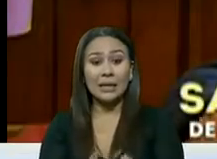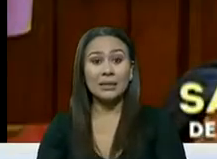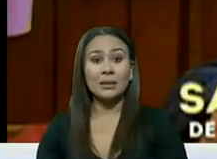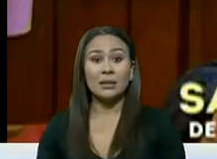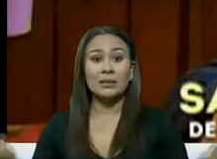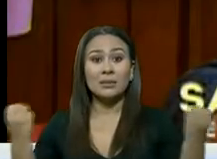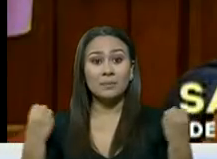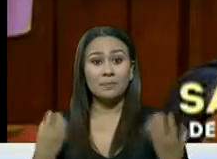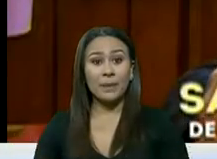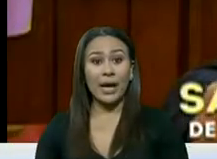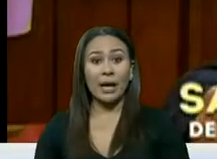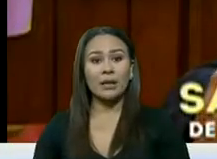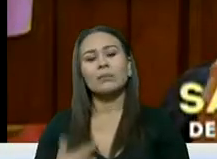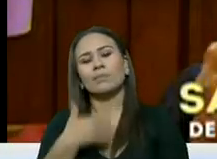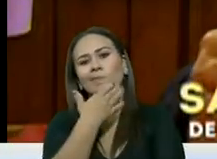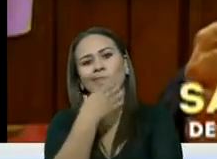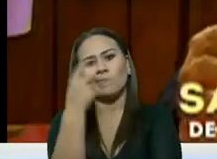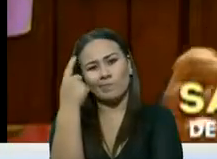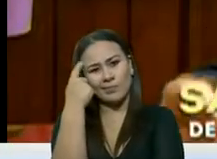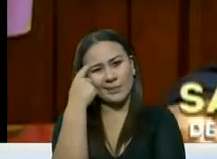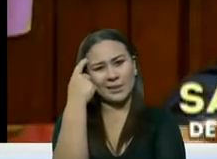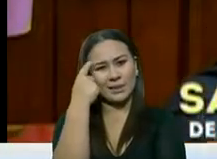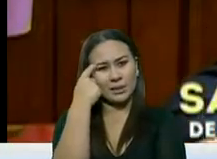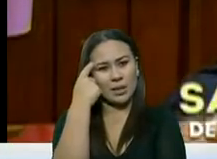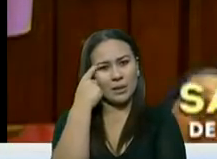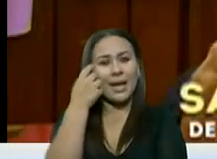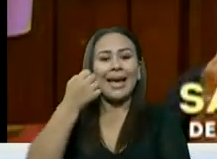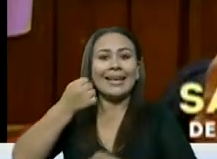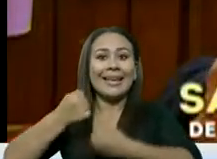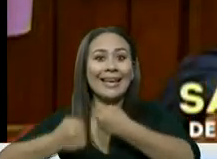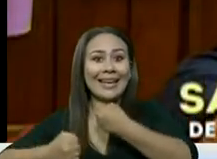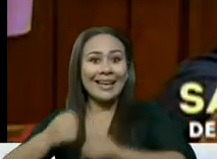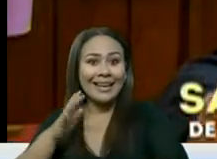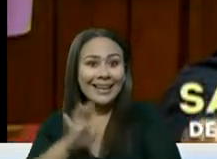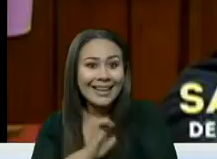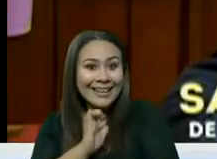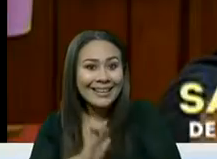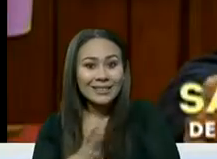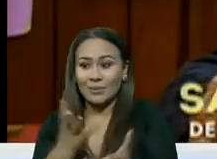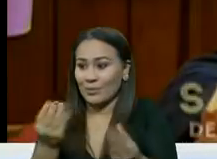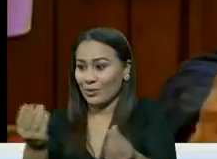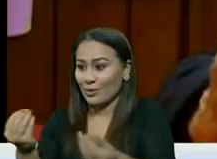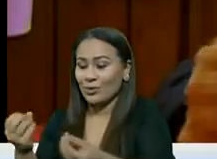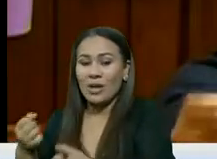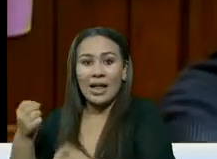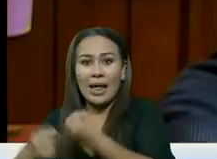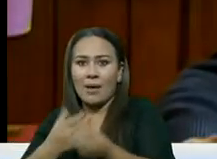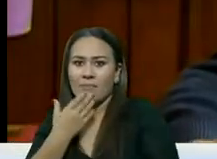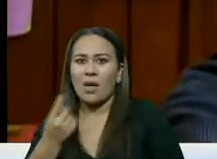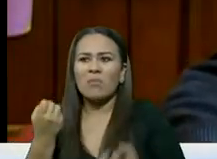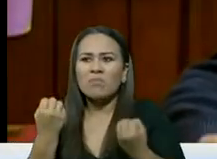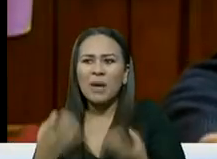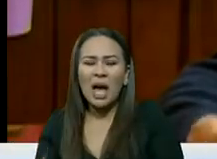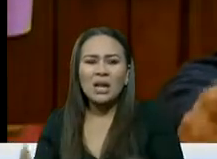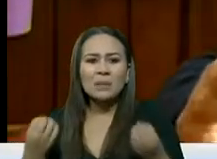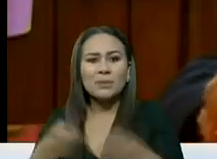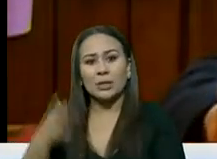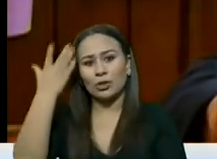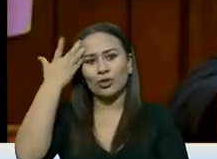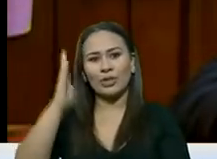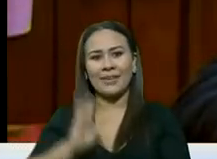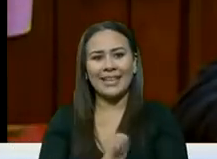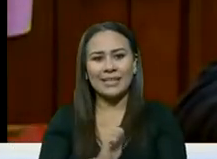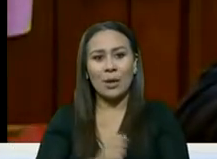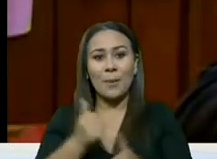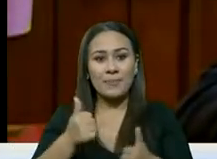nos hemos orientado a la producción de queso, porque ya se hacía bajo hacienda, solo que fracasamos, porque no era solo asunto